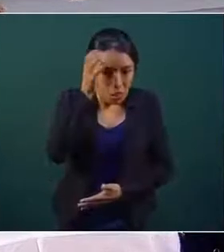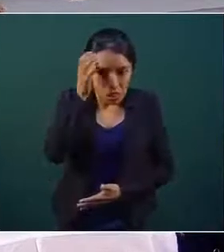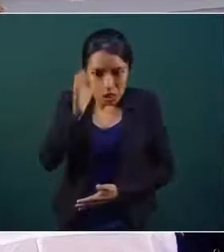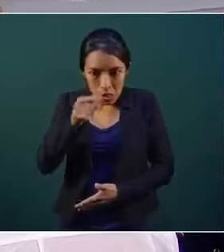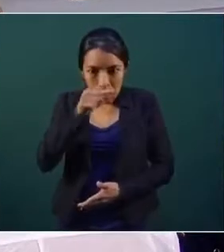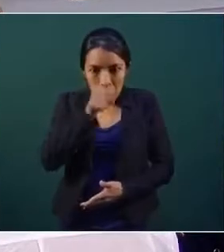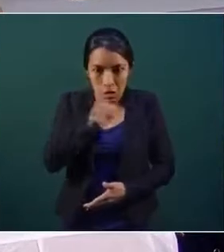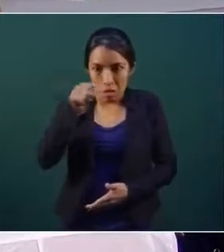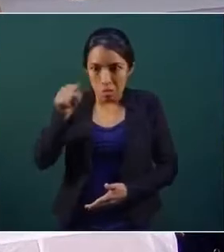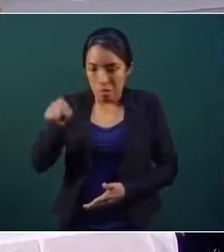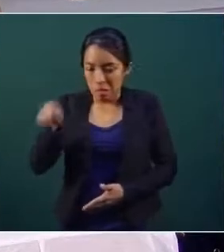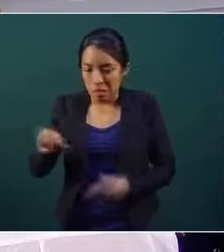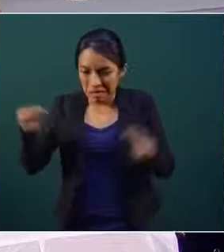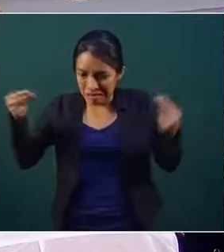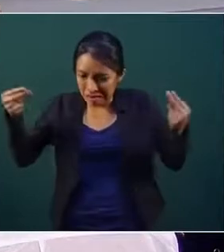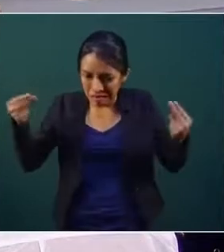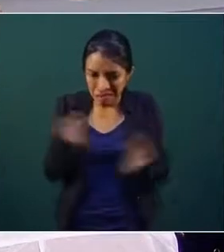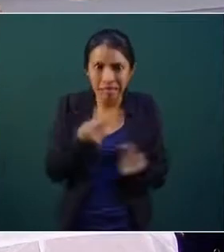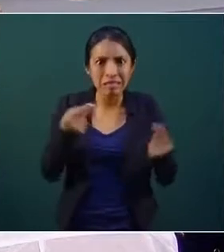urgente de atender,